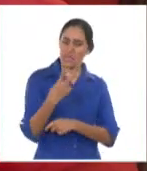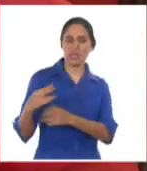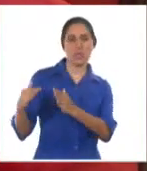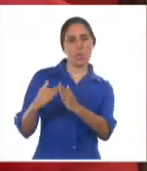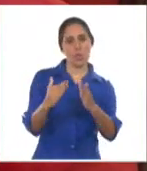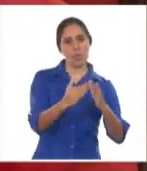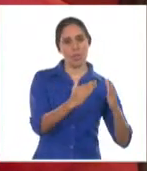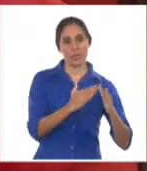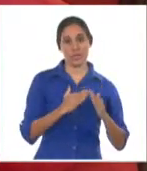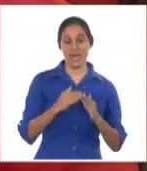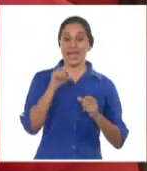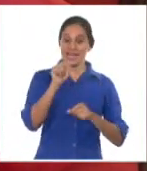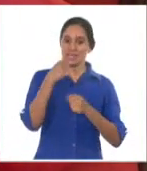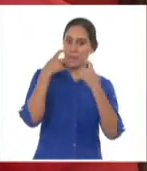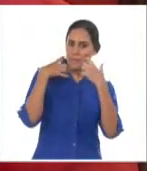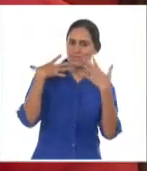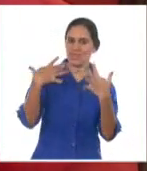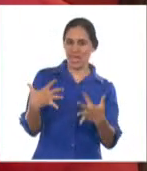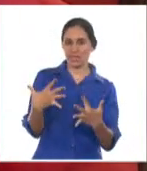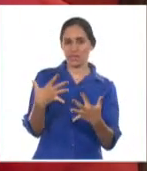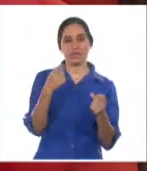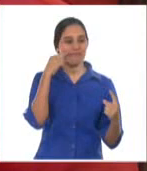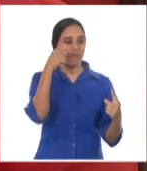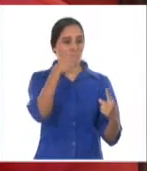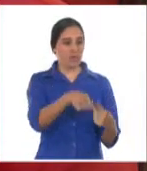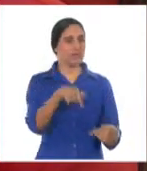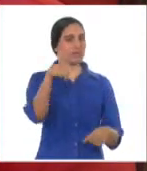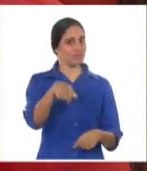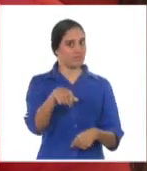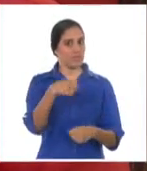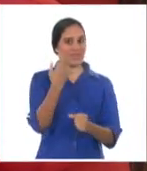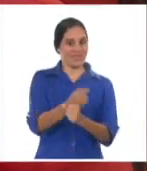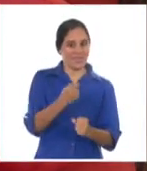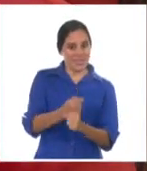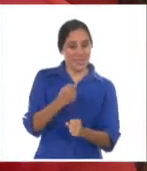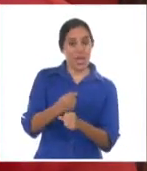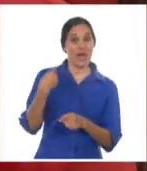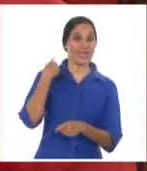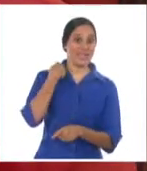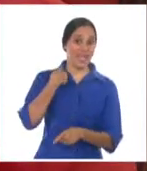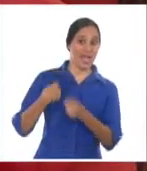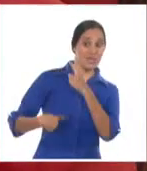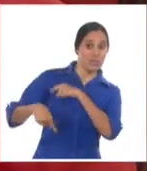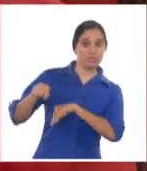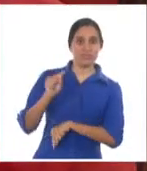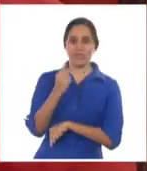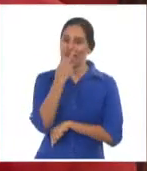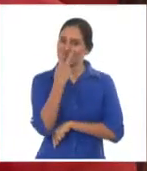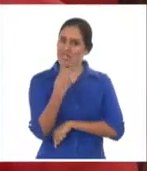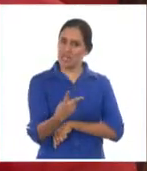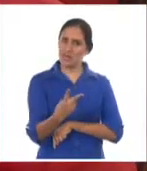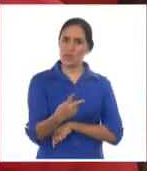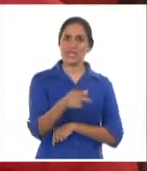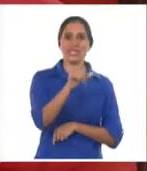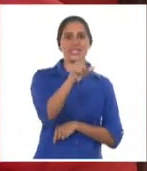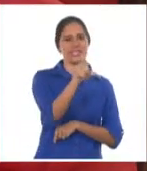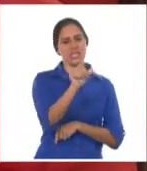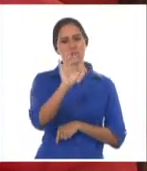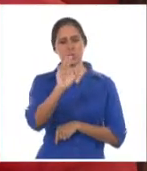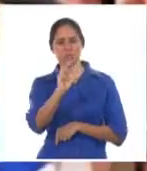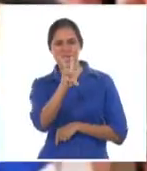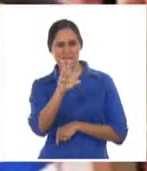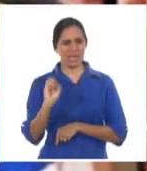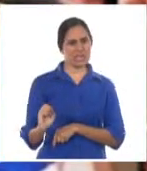Consejería Nacional, que en lo que va de este año que pasó, atendimos alrededor de 130 o